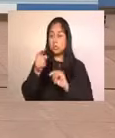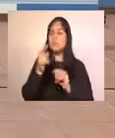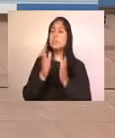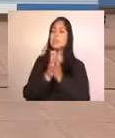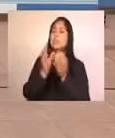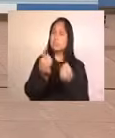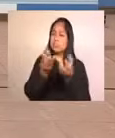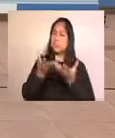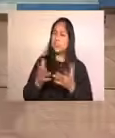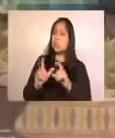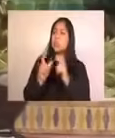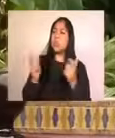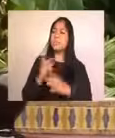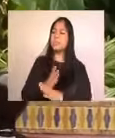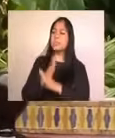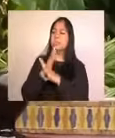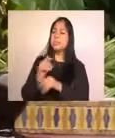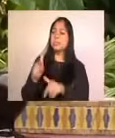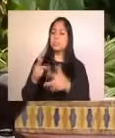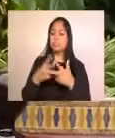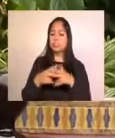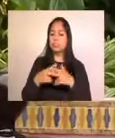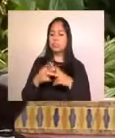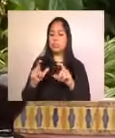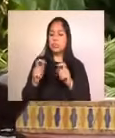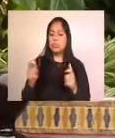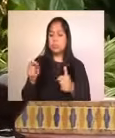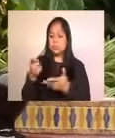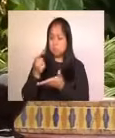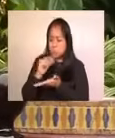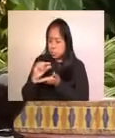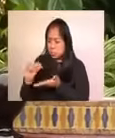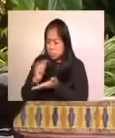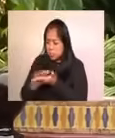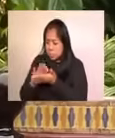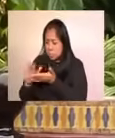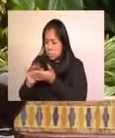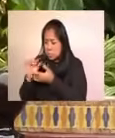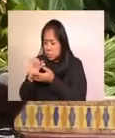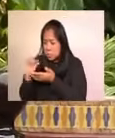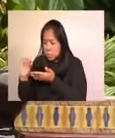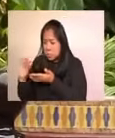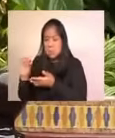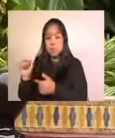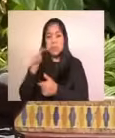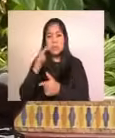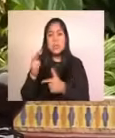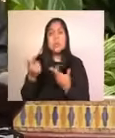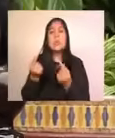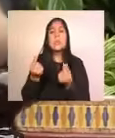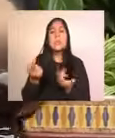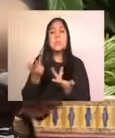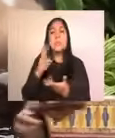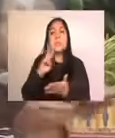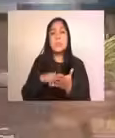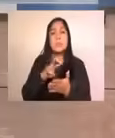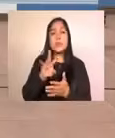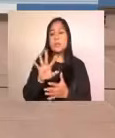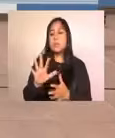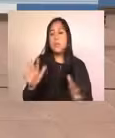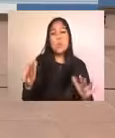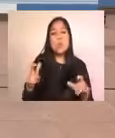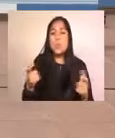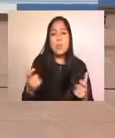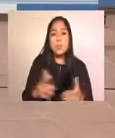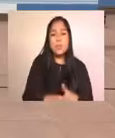¿verdad?, cómo se va a garantizar este mecanismo en la ejecución del presupuesto 2025. Claro, gracias. Efectivamente,